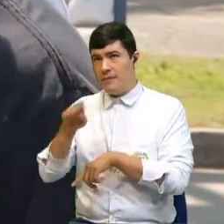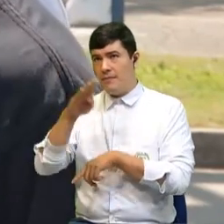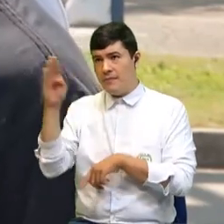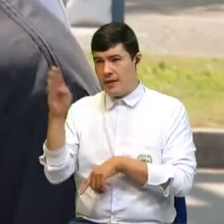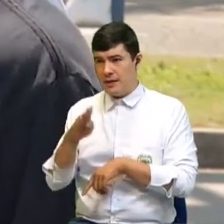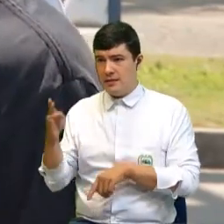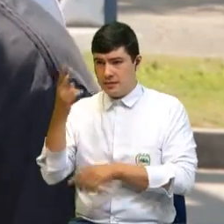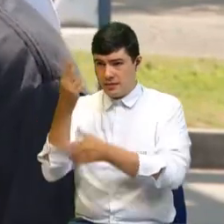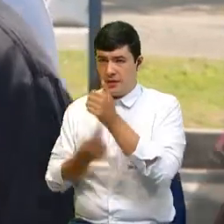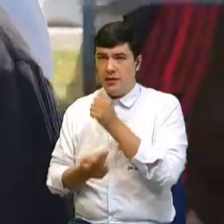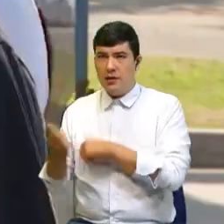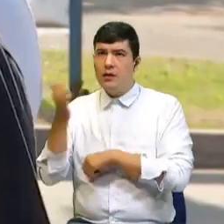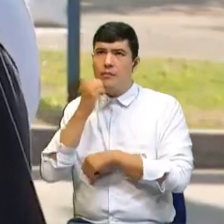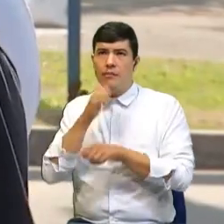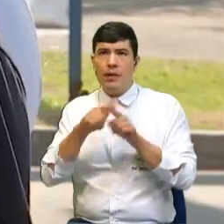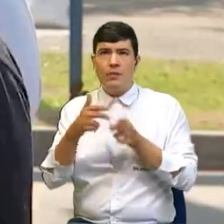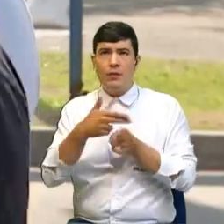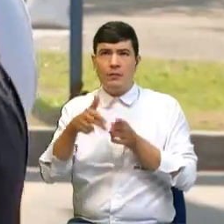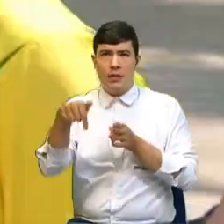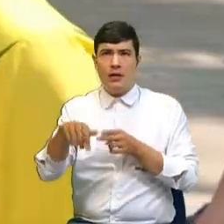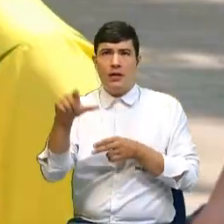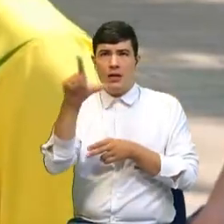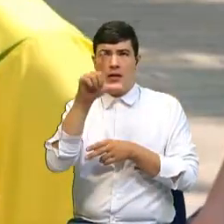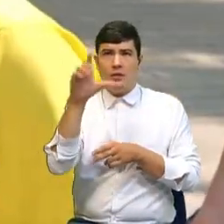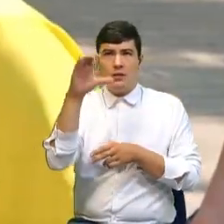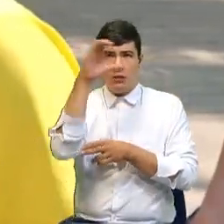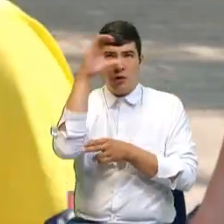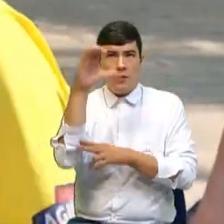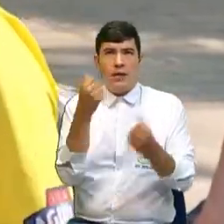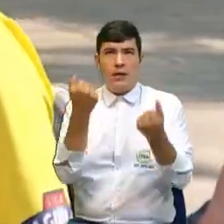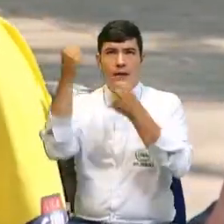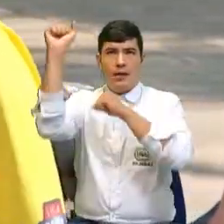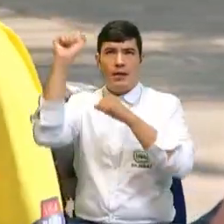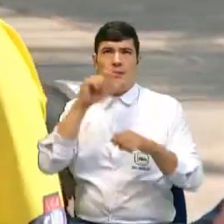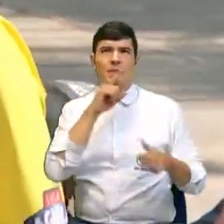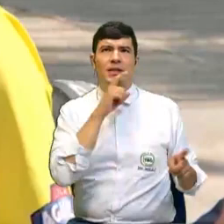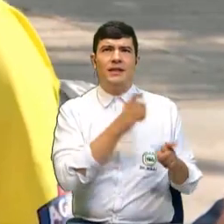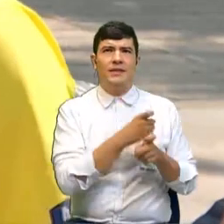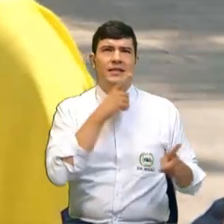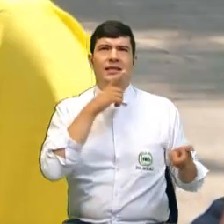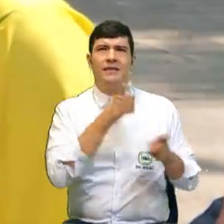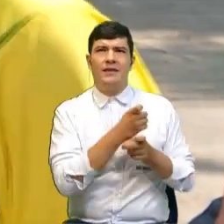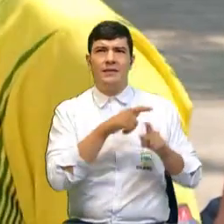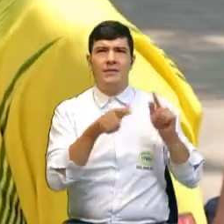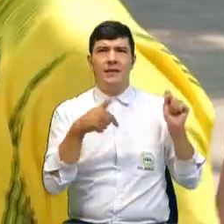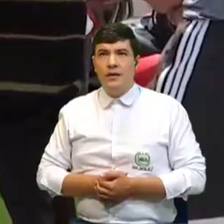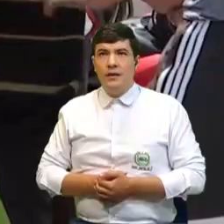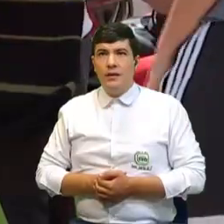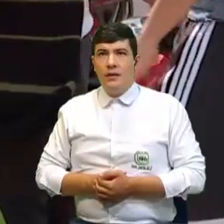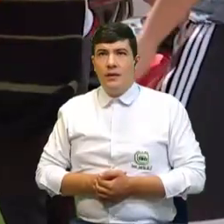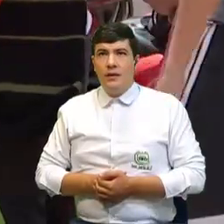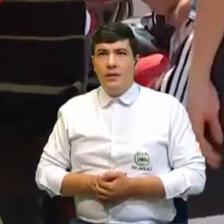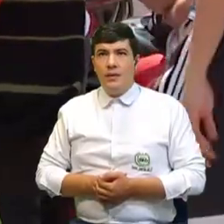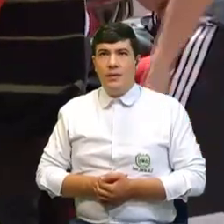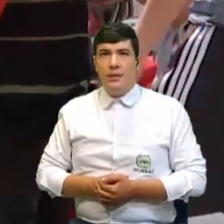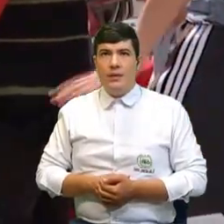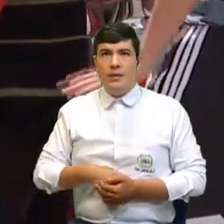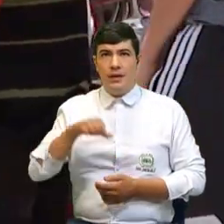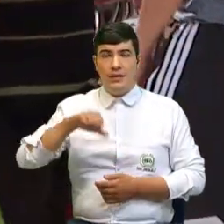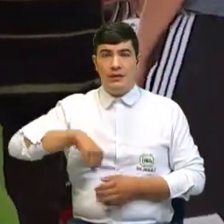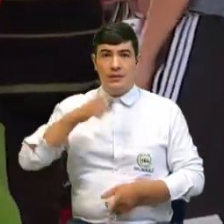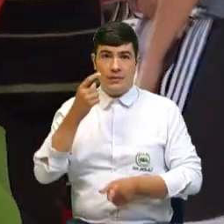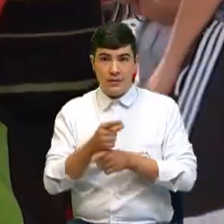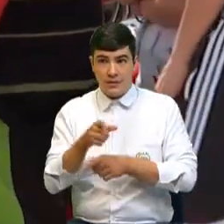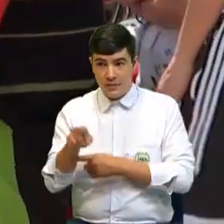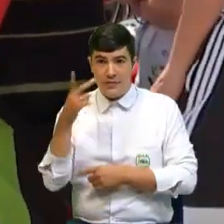como los más duros pero aquí el lunes gana colombia difícil muy difícil pero creo que llegar a grabar de 10 pues lo vieron ustedes